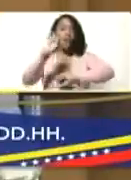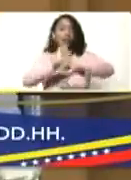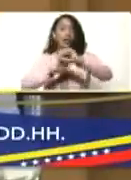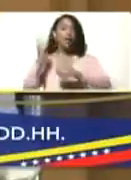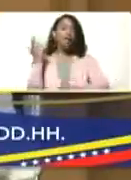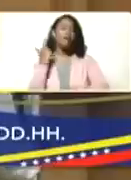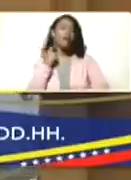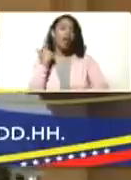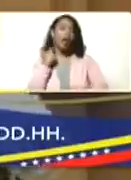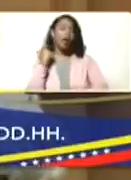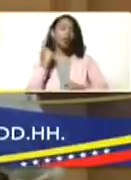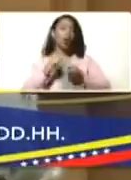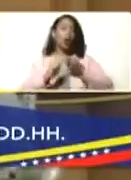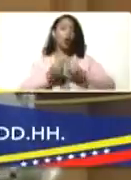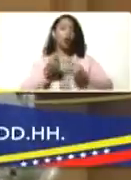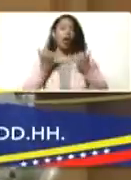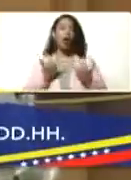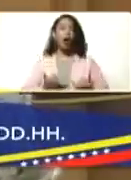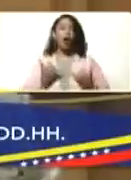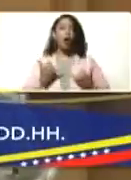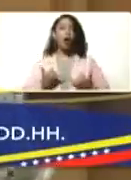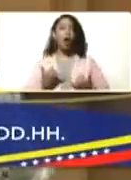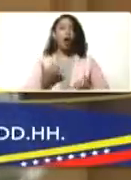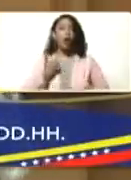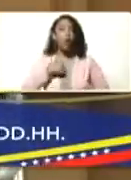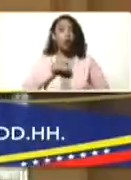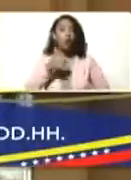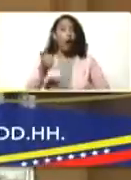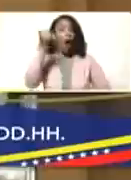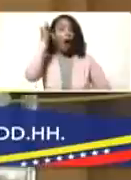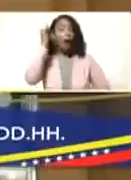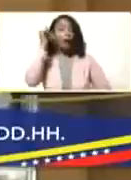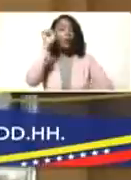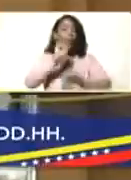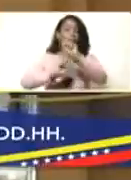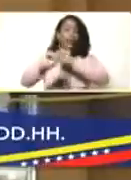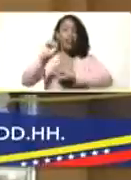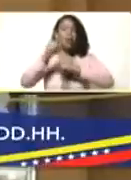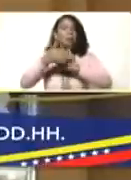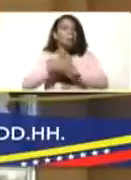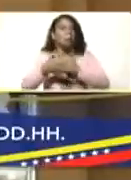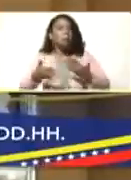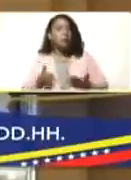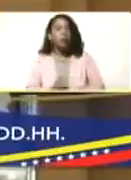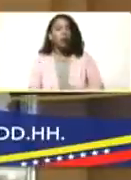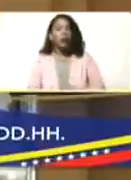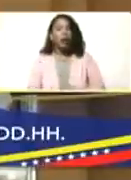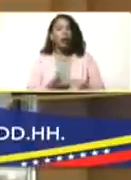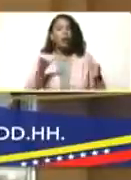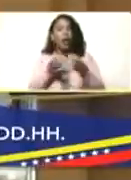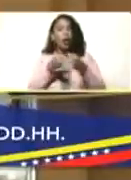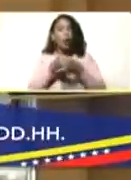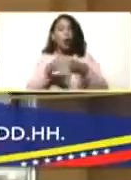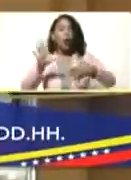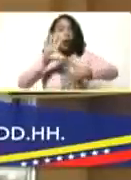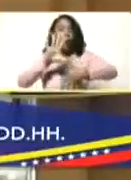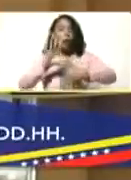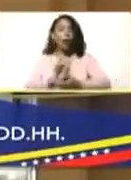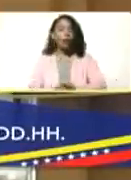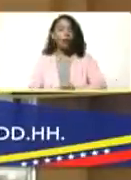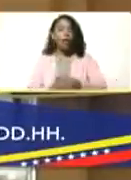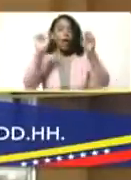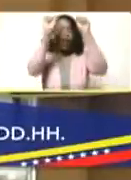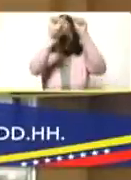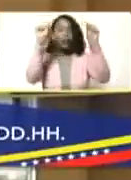viejos preceptos. Ahora nosotros tendríamos que defenderlo de la Convención Americana y del